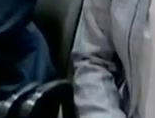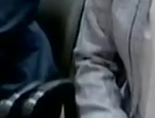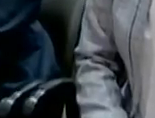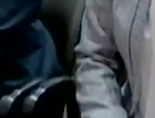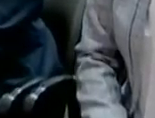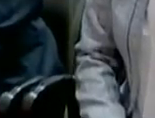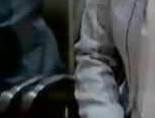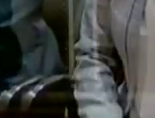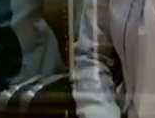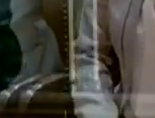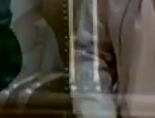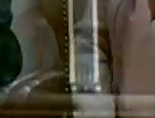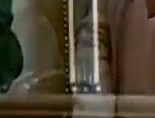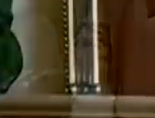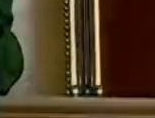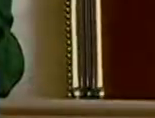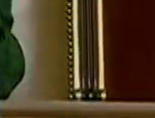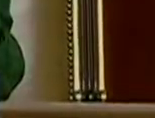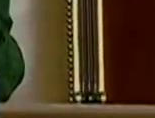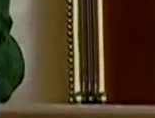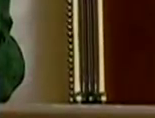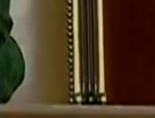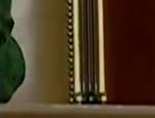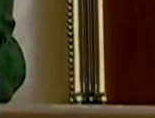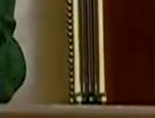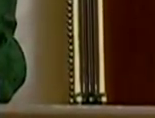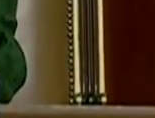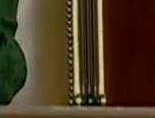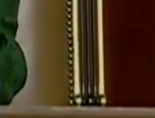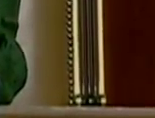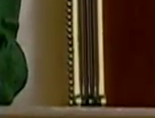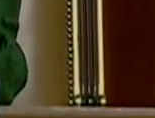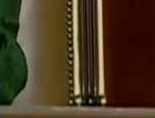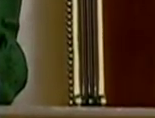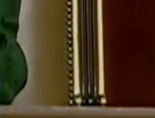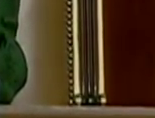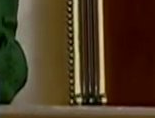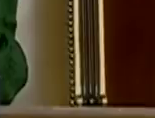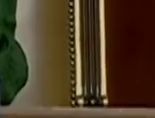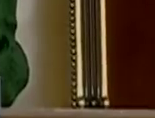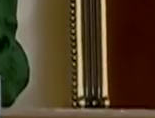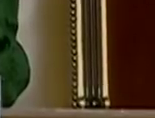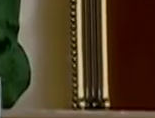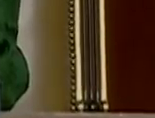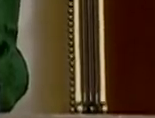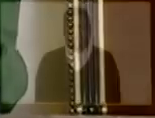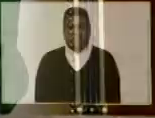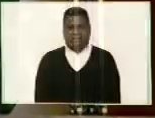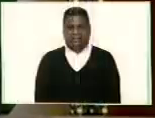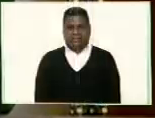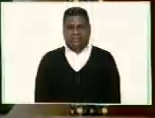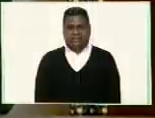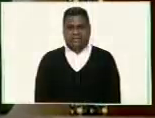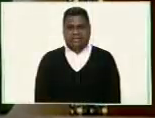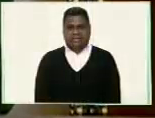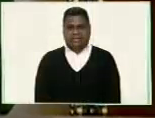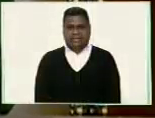Escuchemos. Nacional Constituyente del 19 de junio del año 2018.